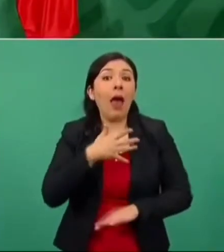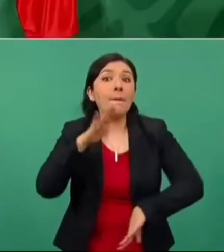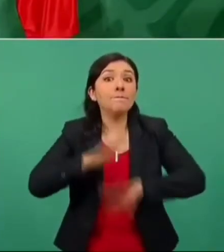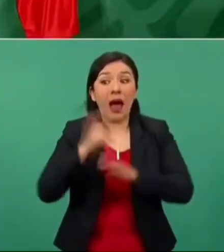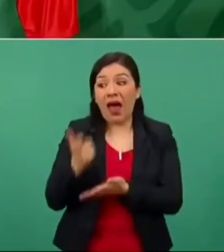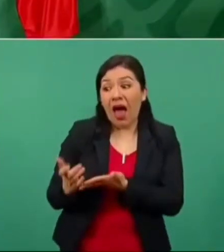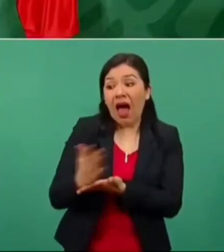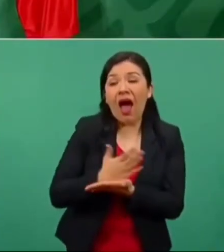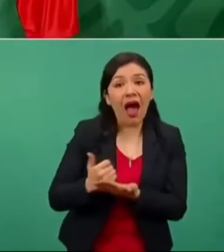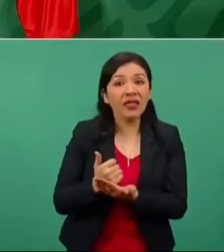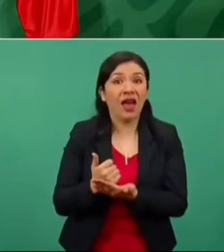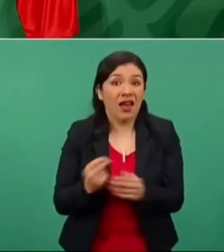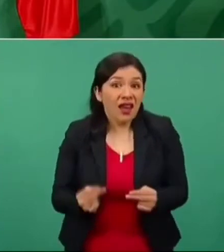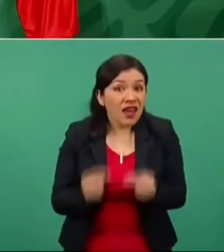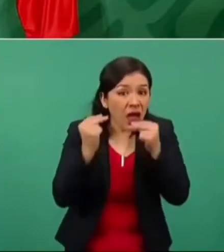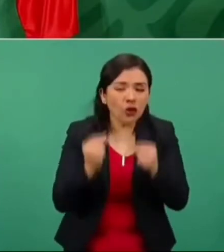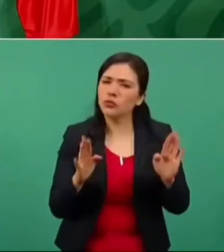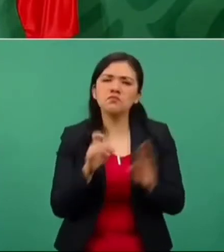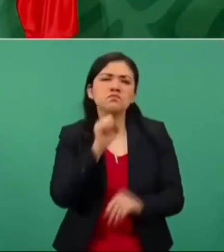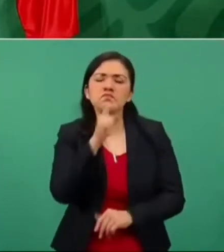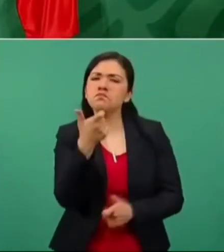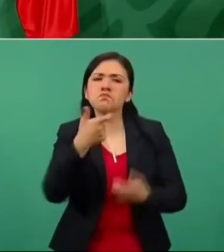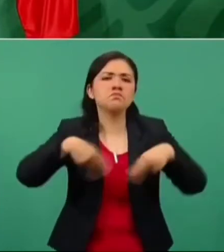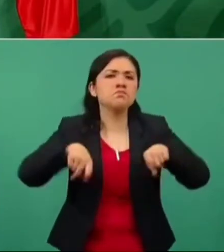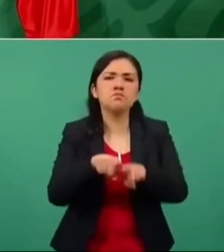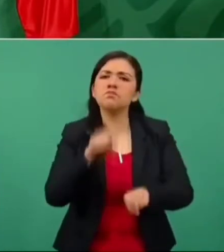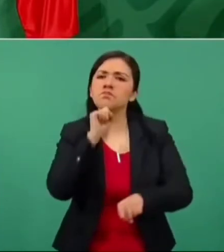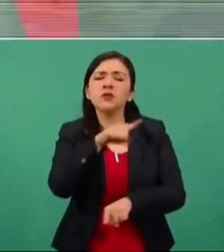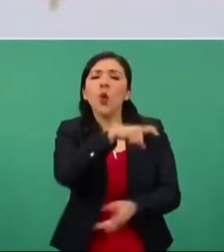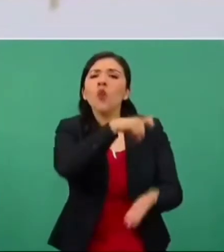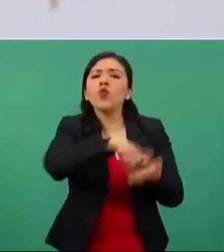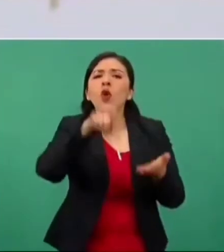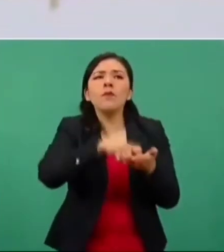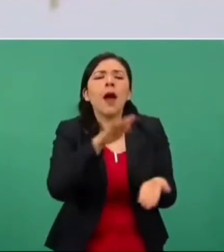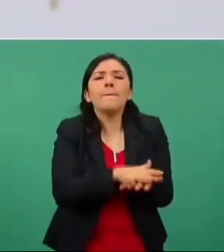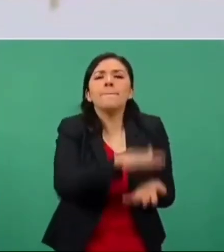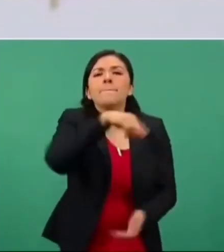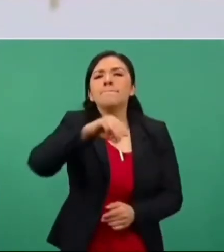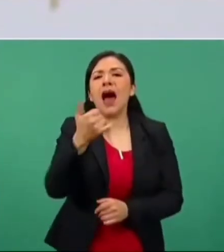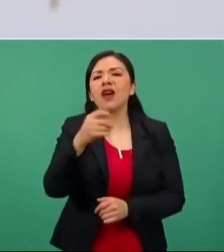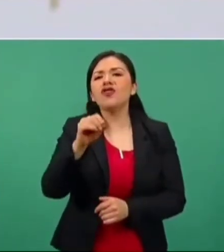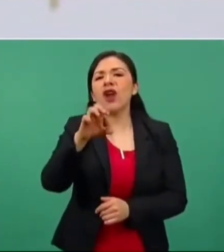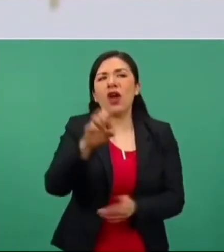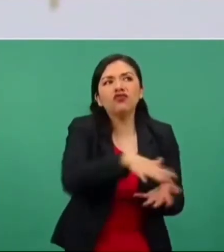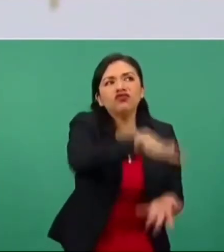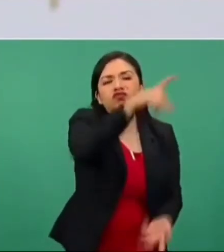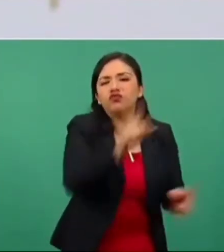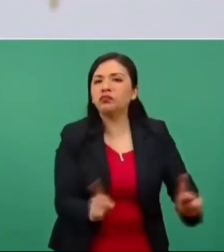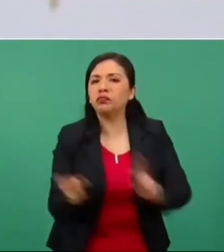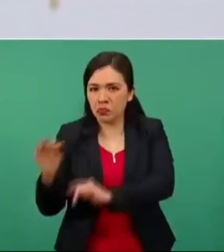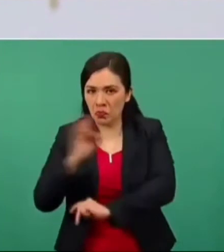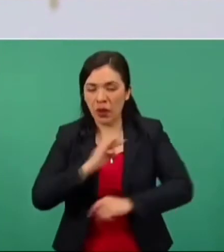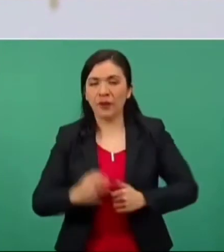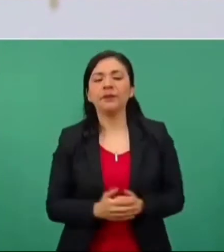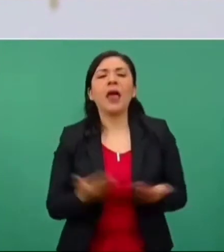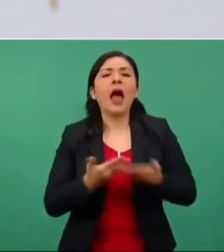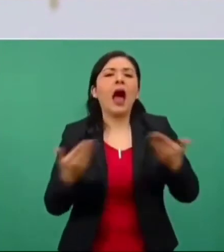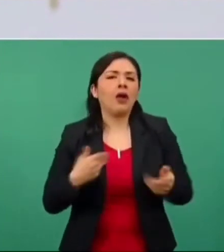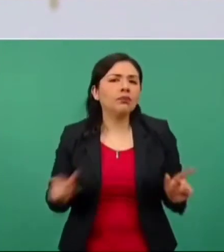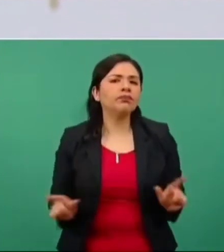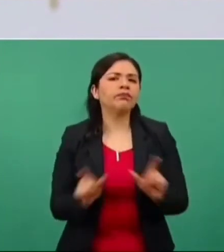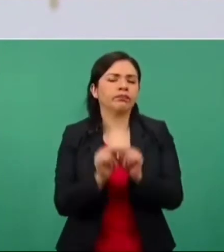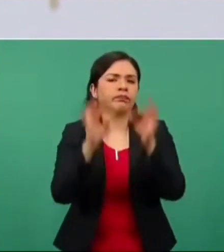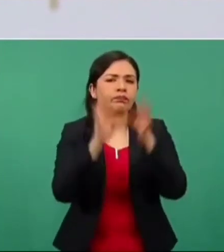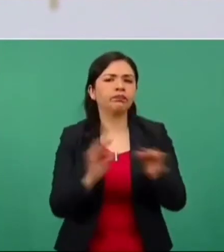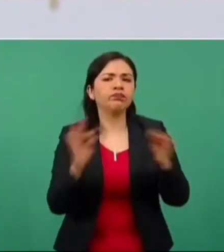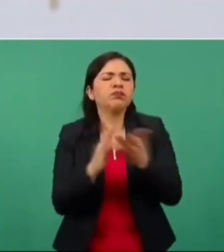utilidad. Vende al costo y es comprador de mayoreo. Queremos presentarles un breve informe del